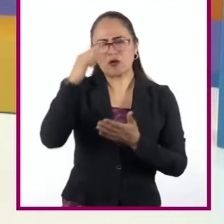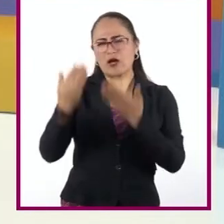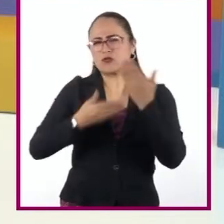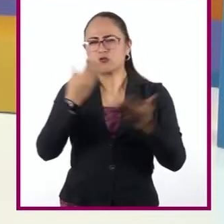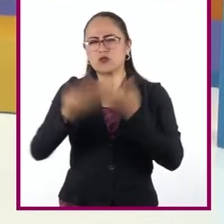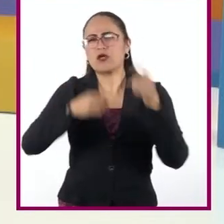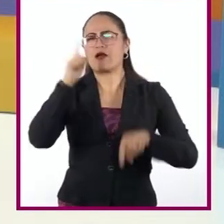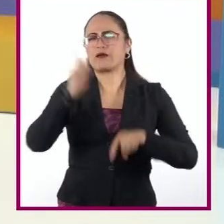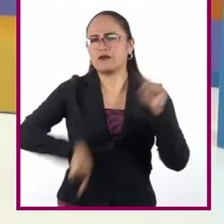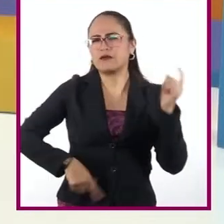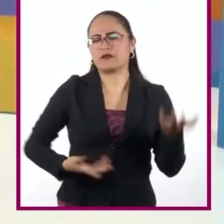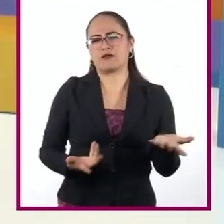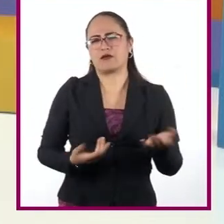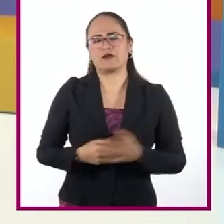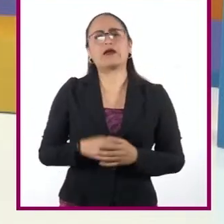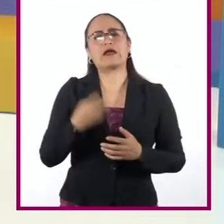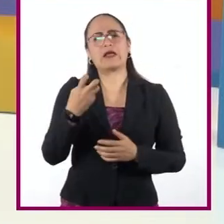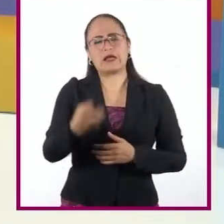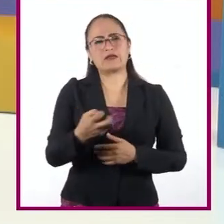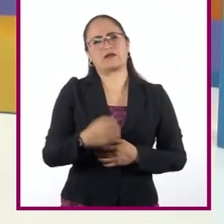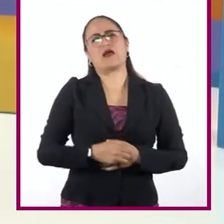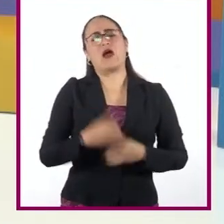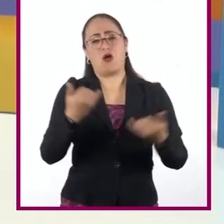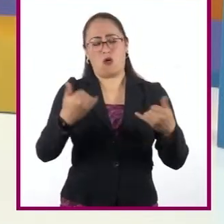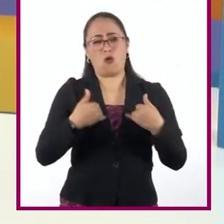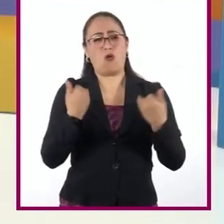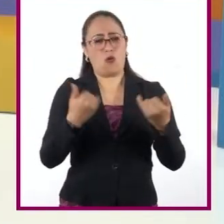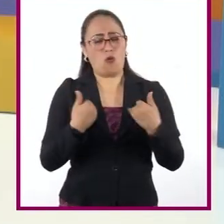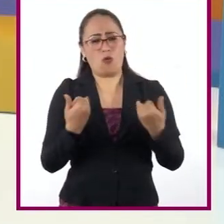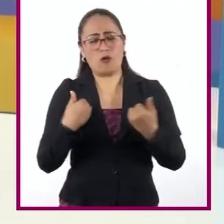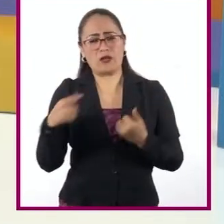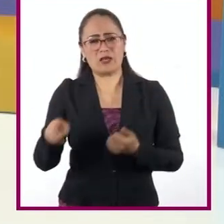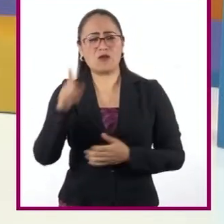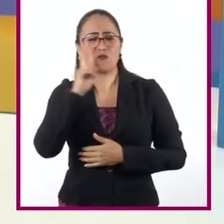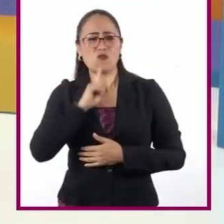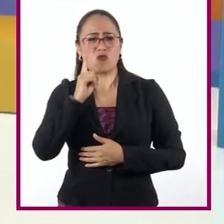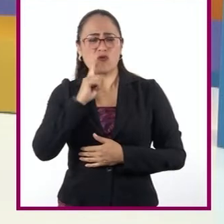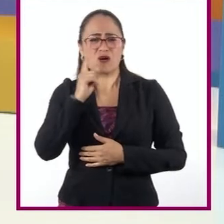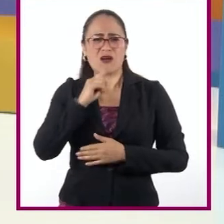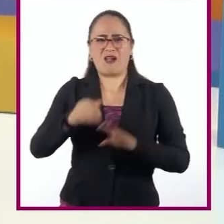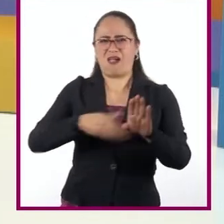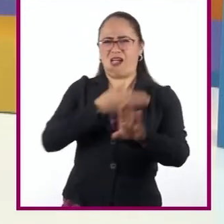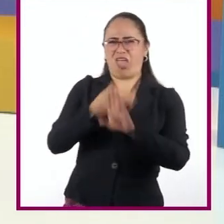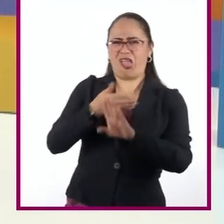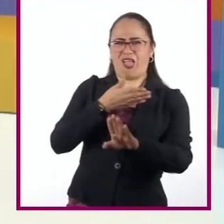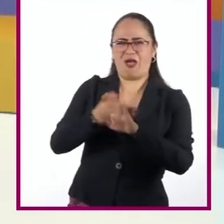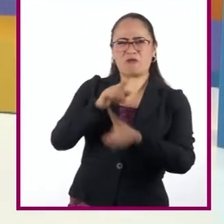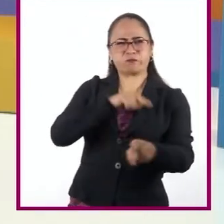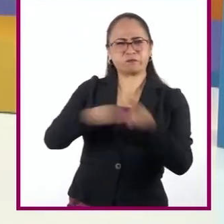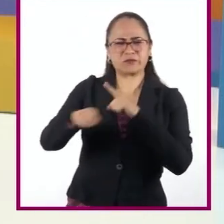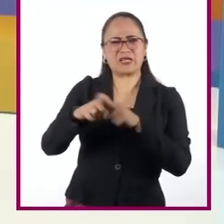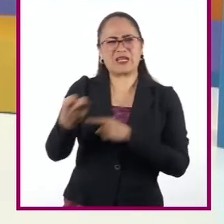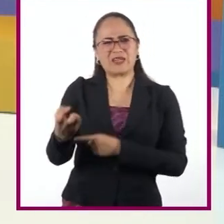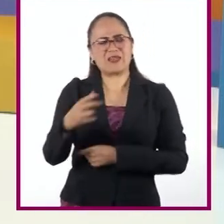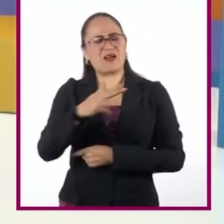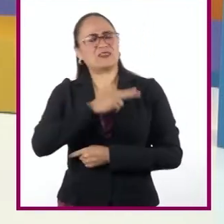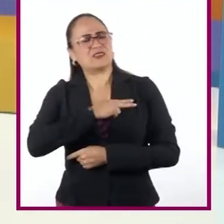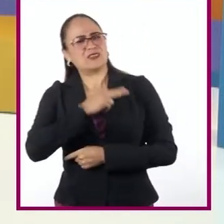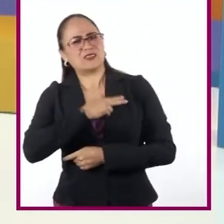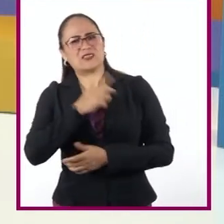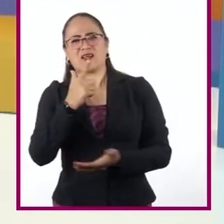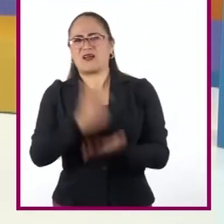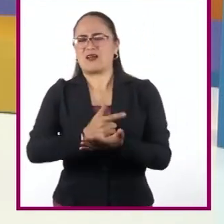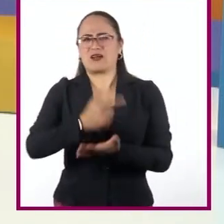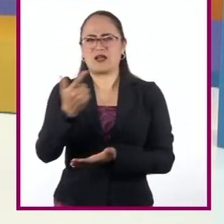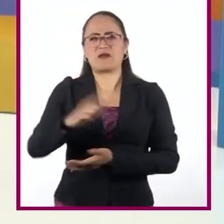Como consecuencia, la joven vivió un atentado que la dejó gravemente herida. Tras su recuperación,